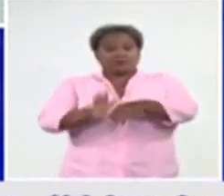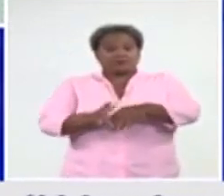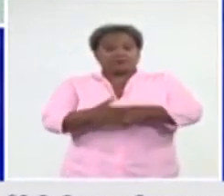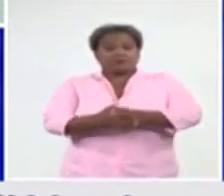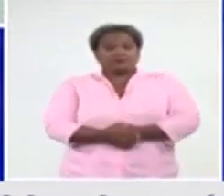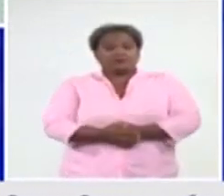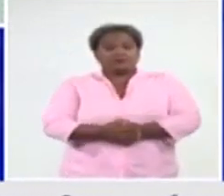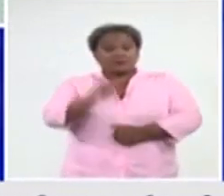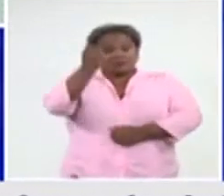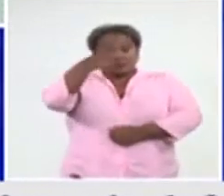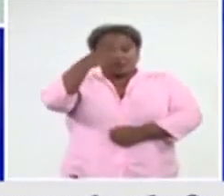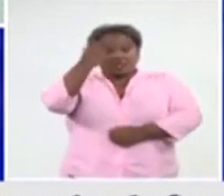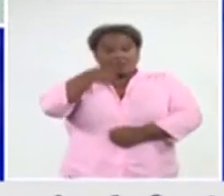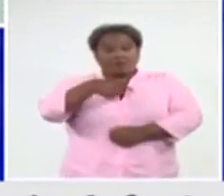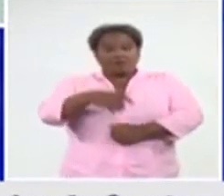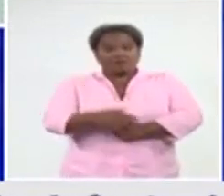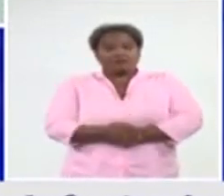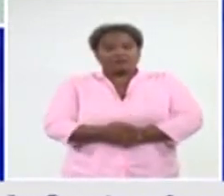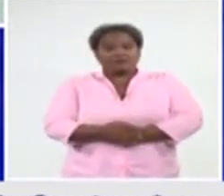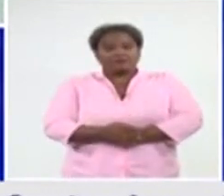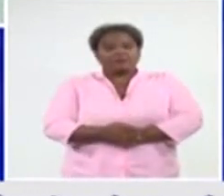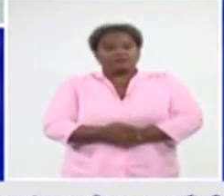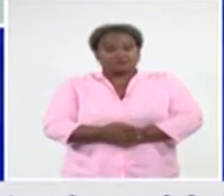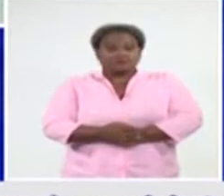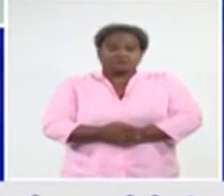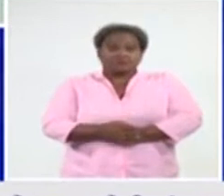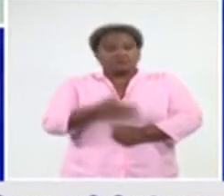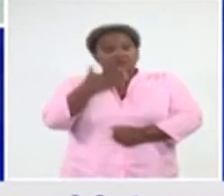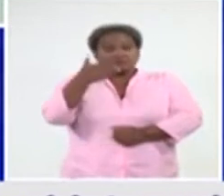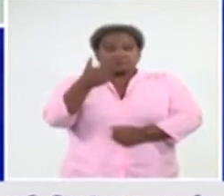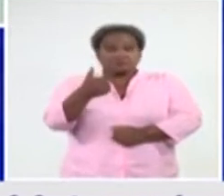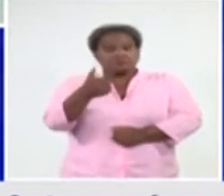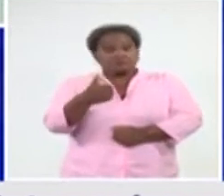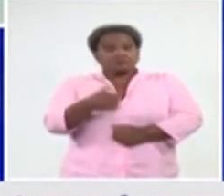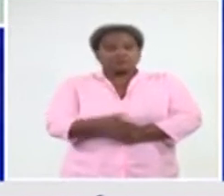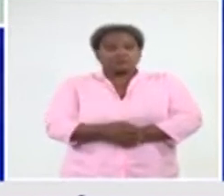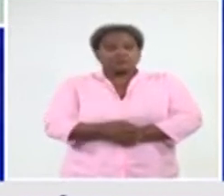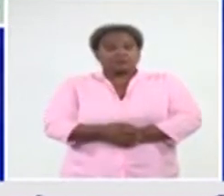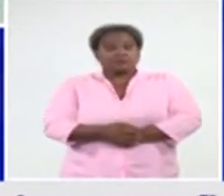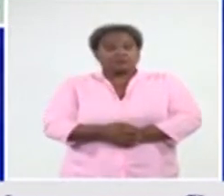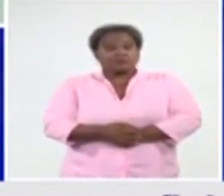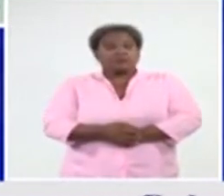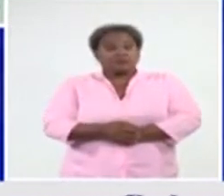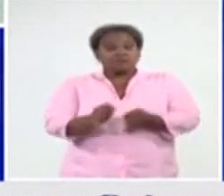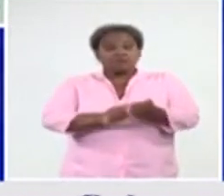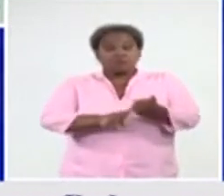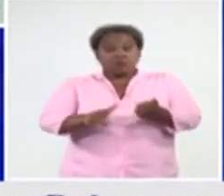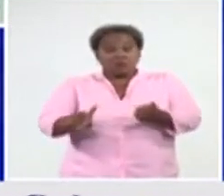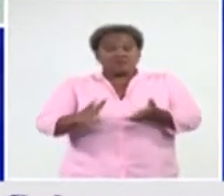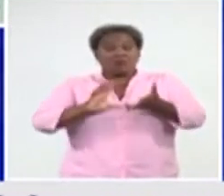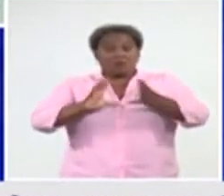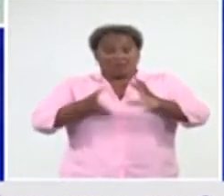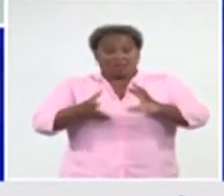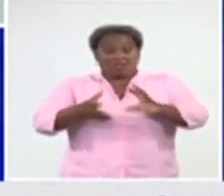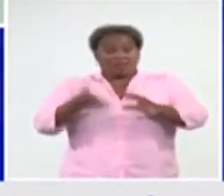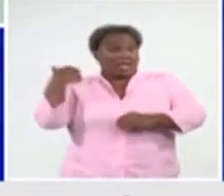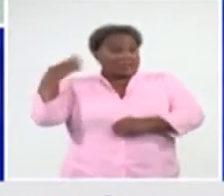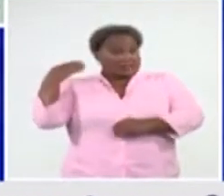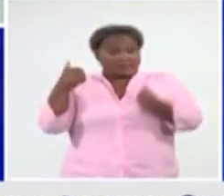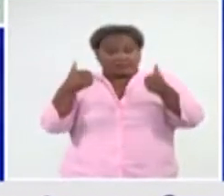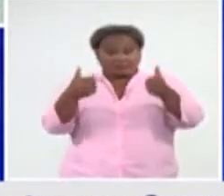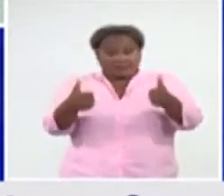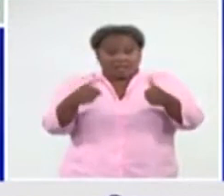Ciego de Ávila, que también, siempre lo reiteramos, es la otra provincia muy compleja, con